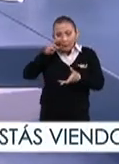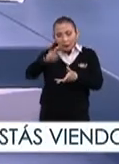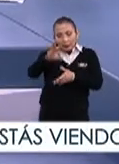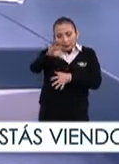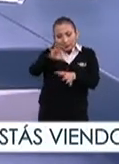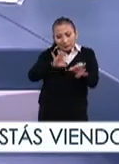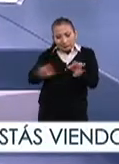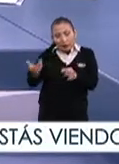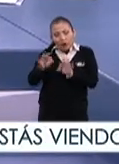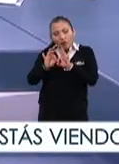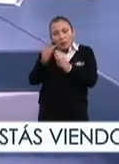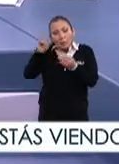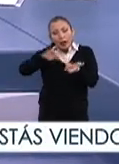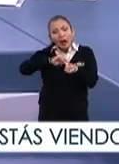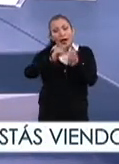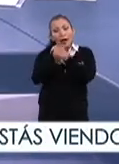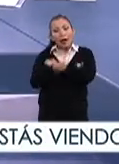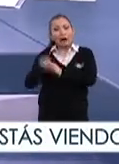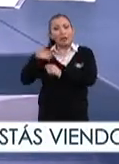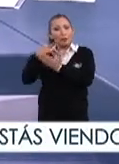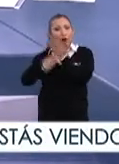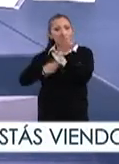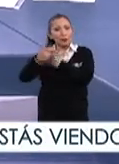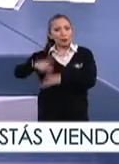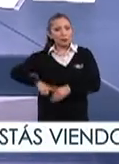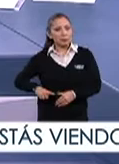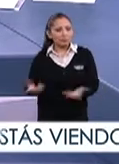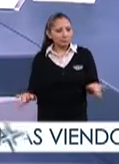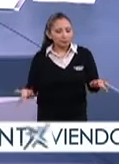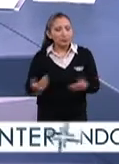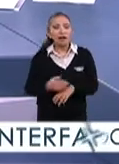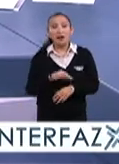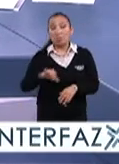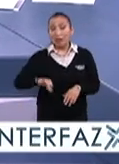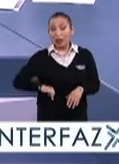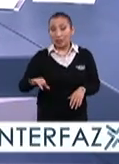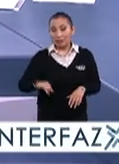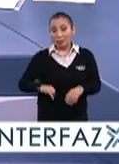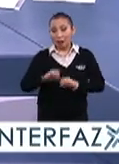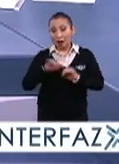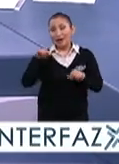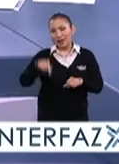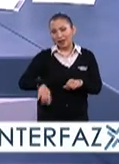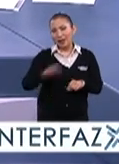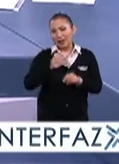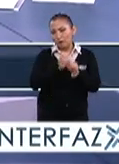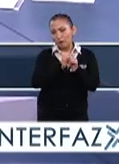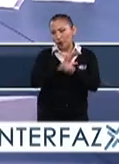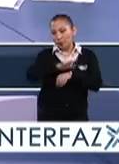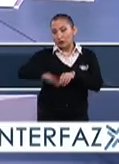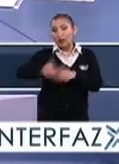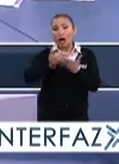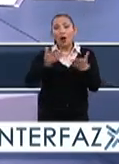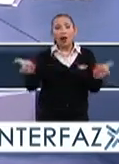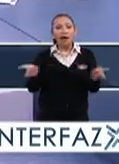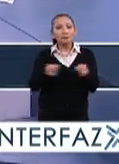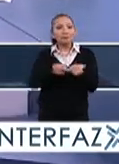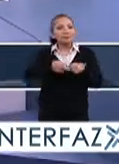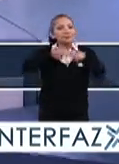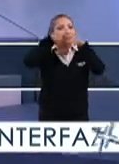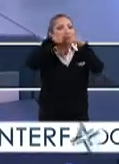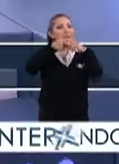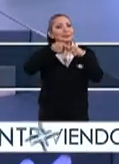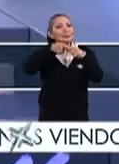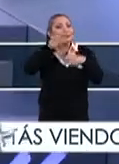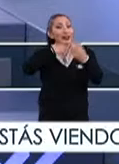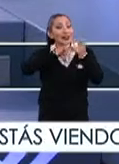encuentran fórmulas para transportarlo a políticas públicas. Así es, Ana Cristina, pues interesante. Por supuesto, aquí les tenemos la información. Vamos a hacer una breve pausa.